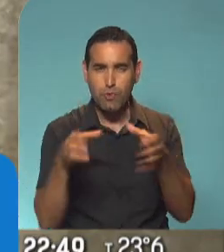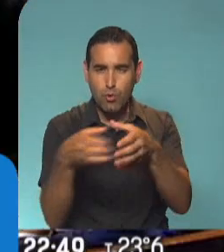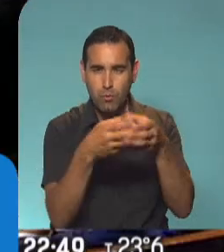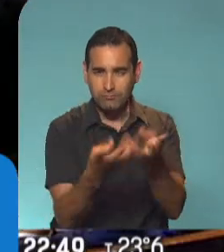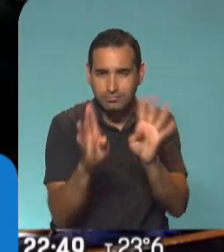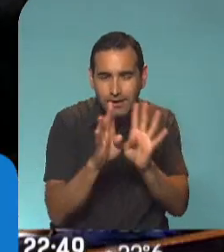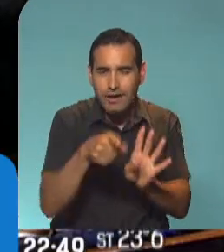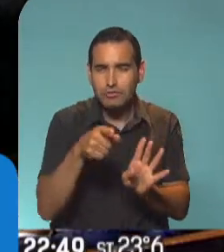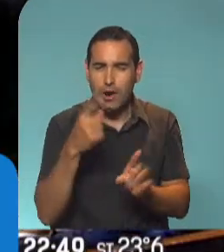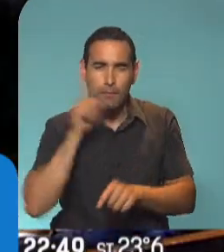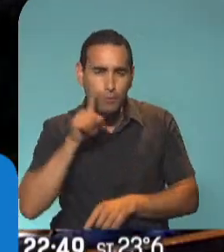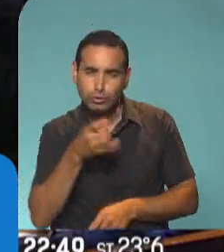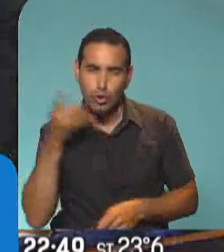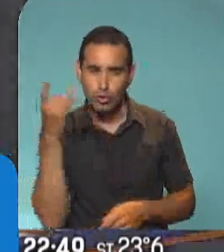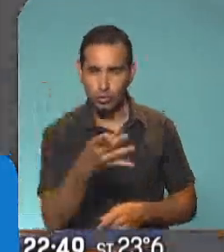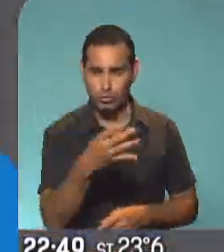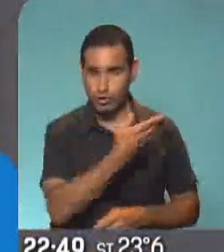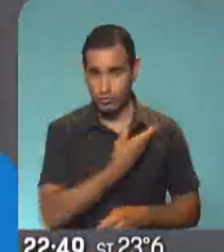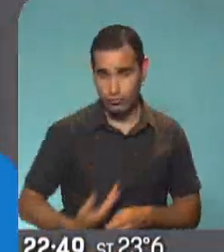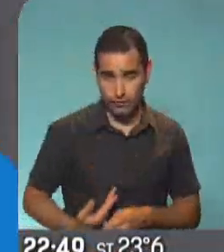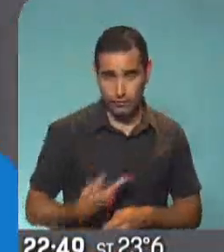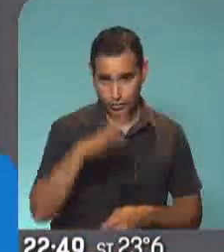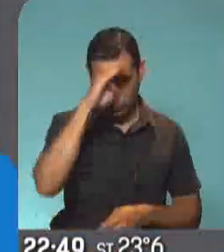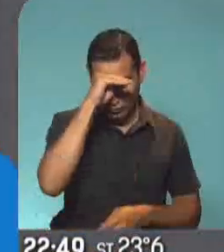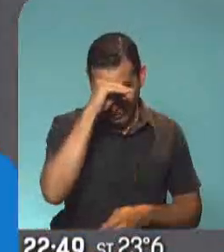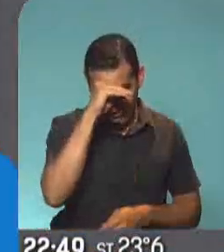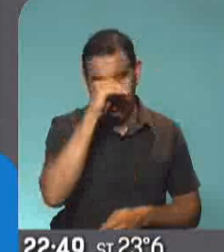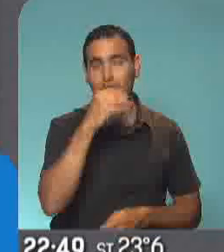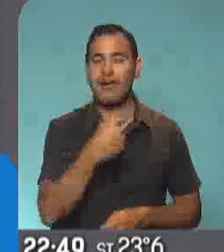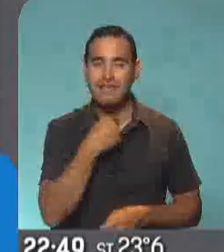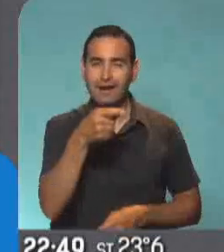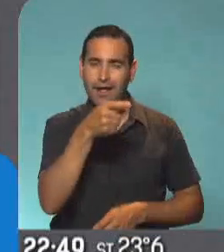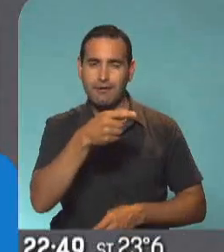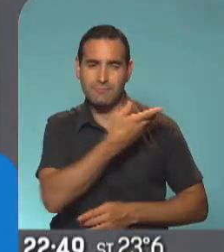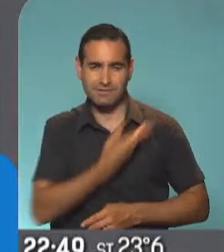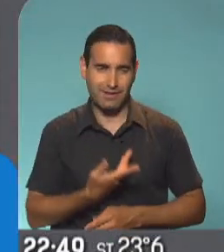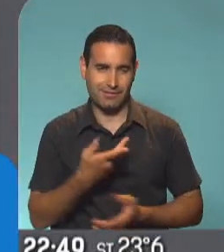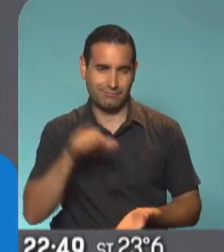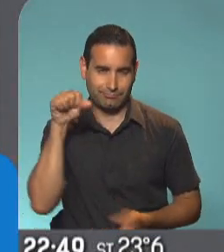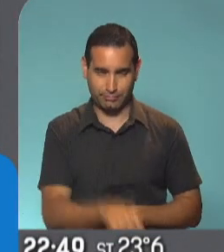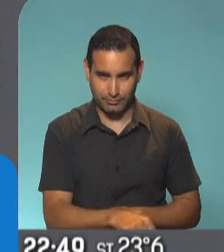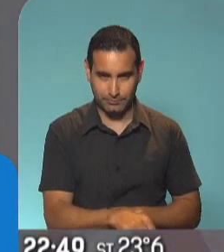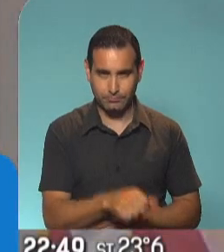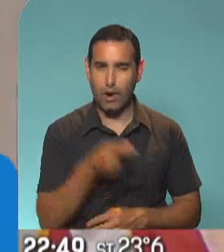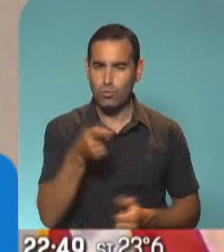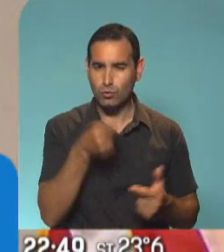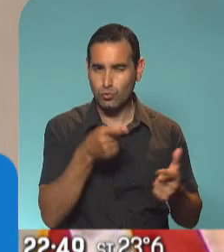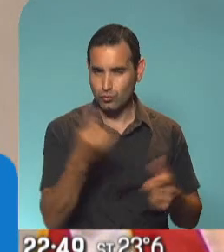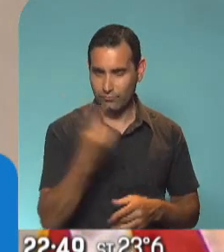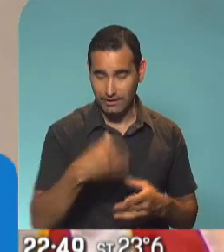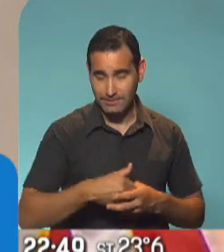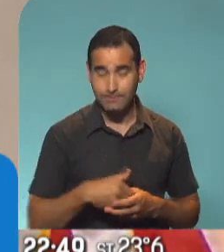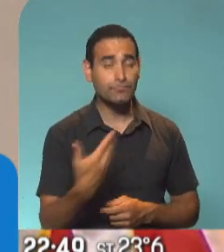de encabezar una cruzada en su contra, motivada políticamente para destruir su presidencia con falsas acusaciones.